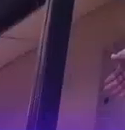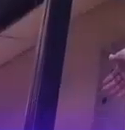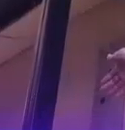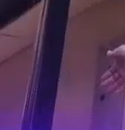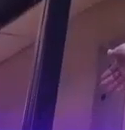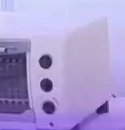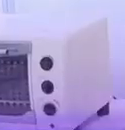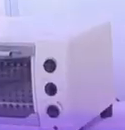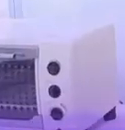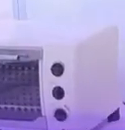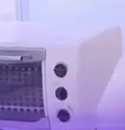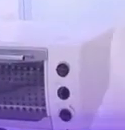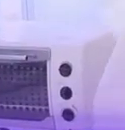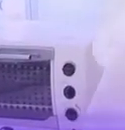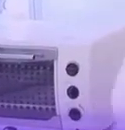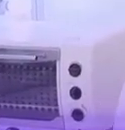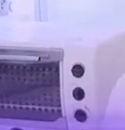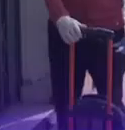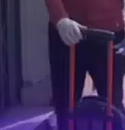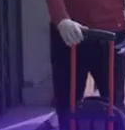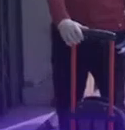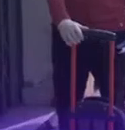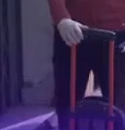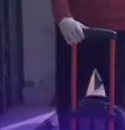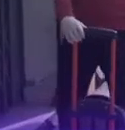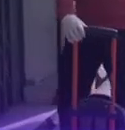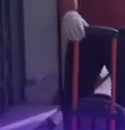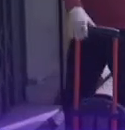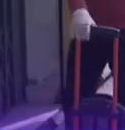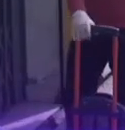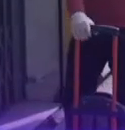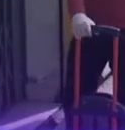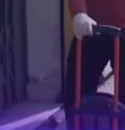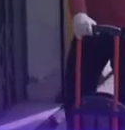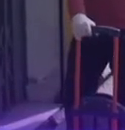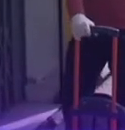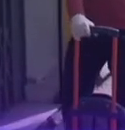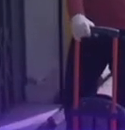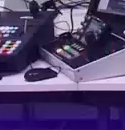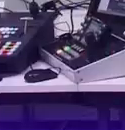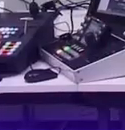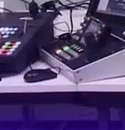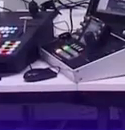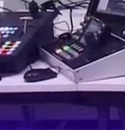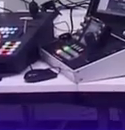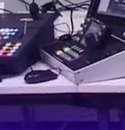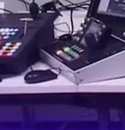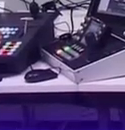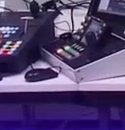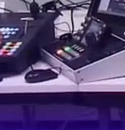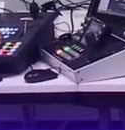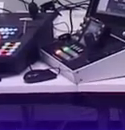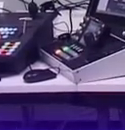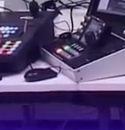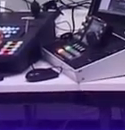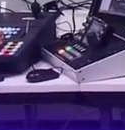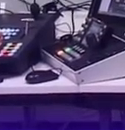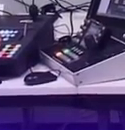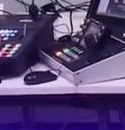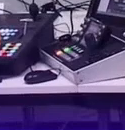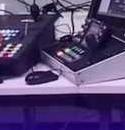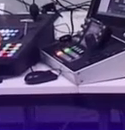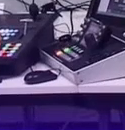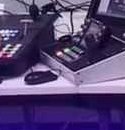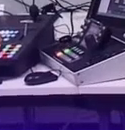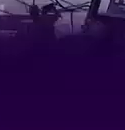Nuestra labor no descansa. Con disciplina y cuidado, pronto volveremos a estar juntos. Quédate en casa, cuida de ti